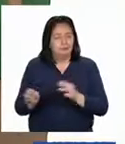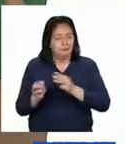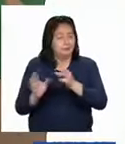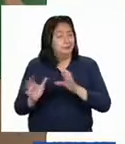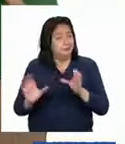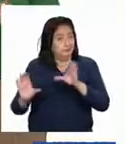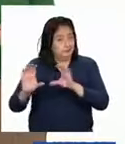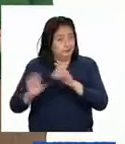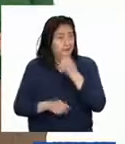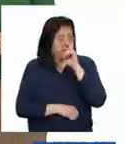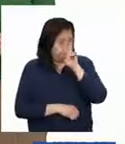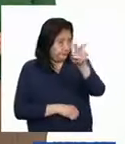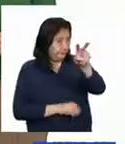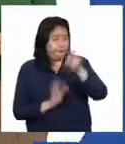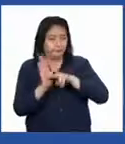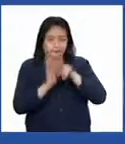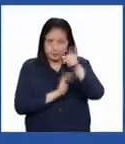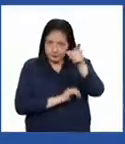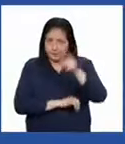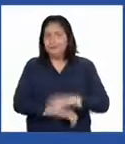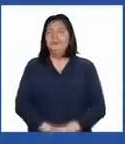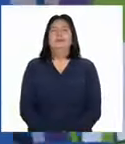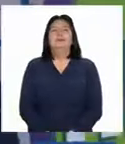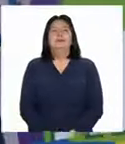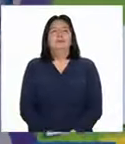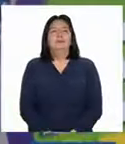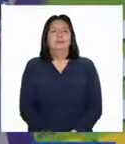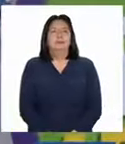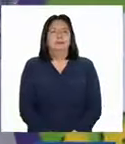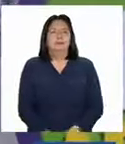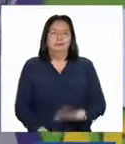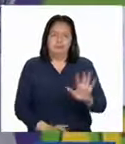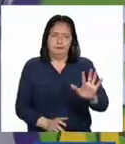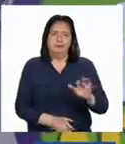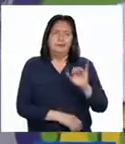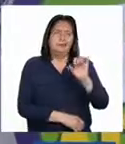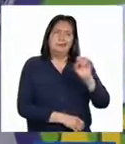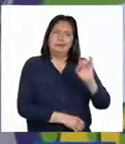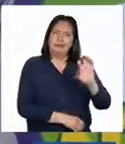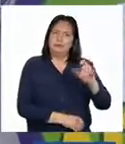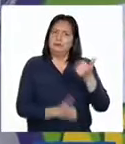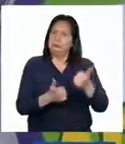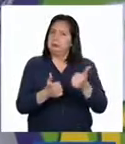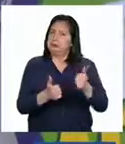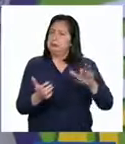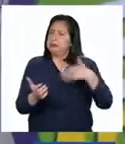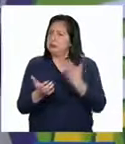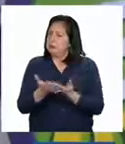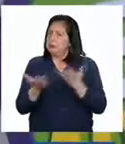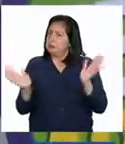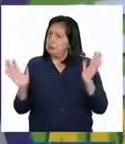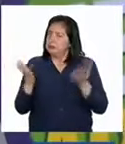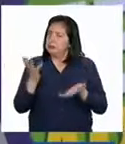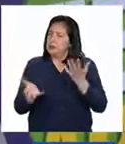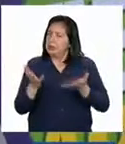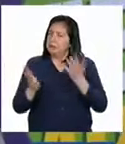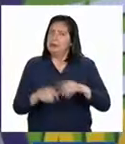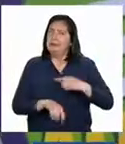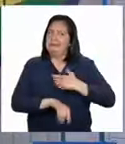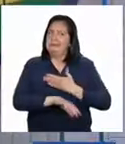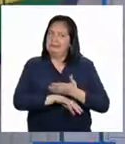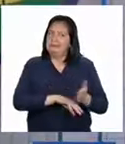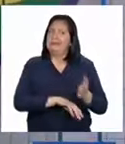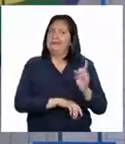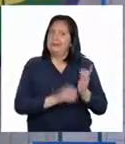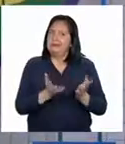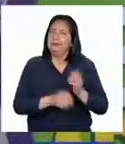método científico. Veamos el siguiente video. Querido Isaac, qué bueno que hayas llegado. Seguro con unos